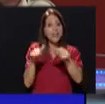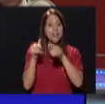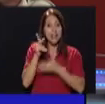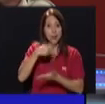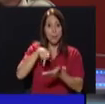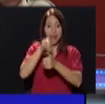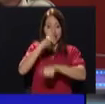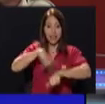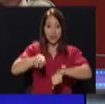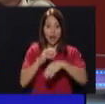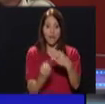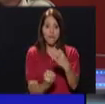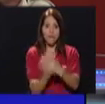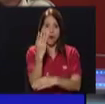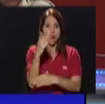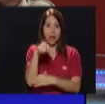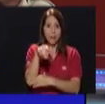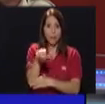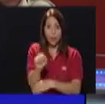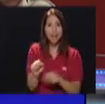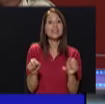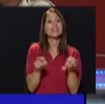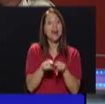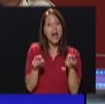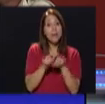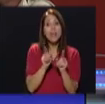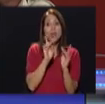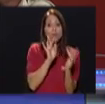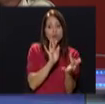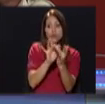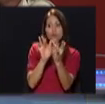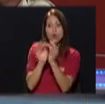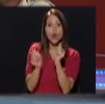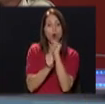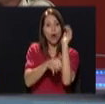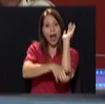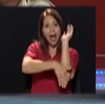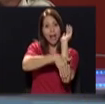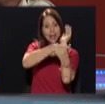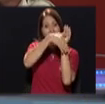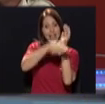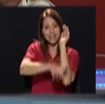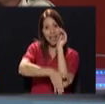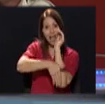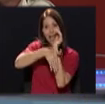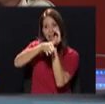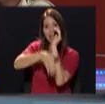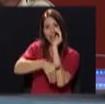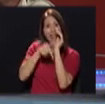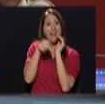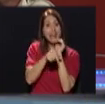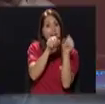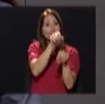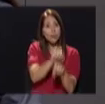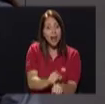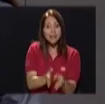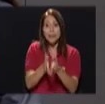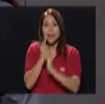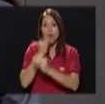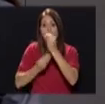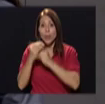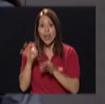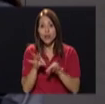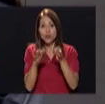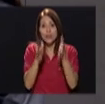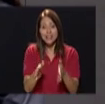el Parque Nacional Volcán Poás también hay interacción, bueno, con ardillas, que las ardillas ya están totalmente acostumbradas a pedirle comida a los